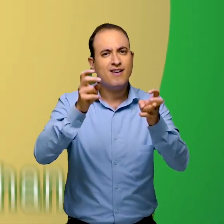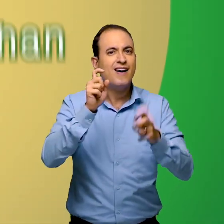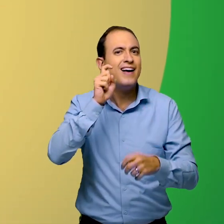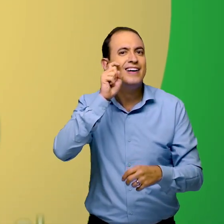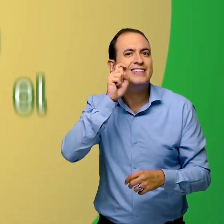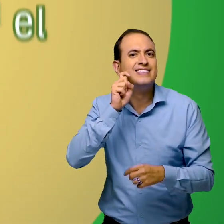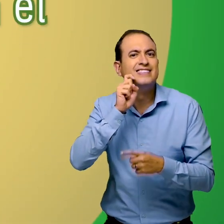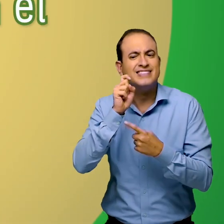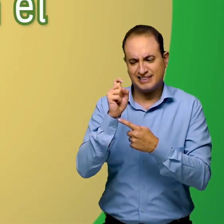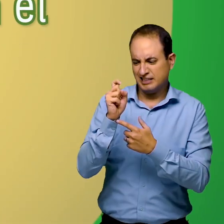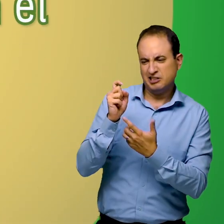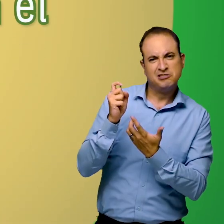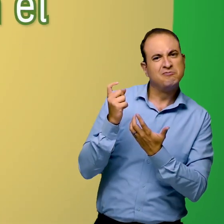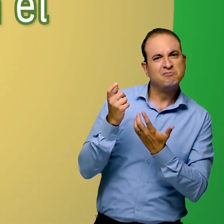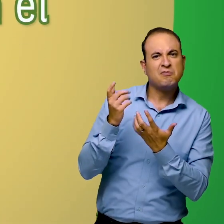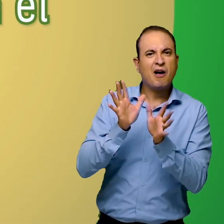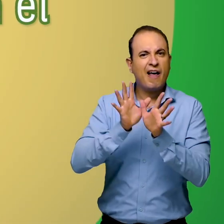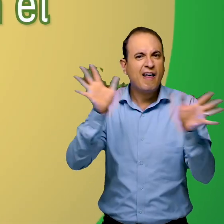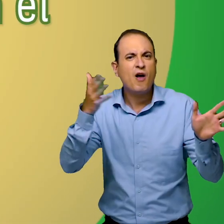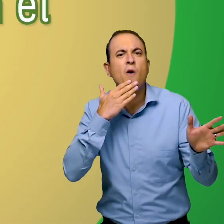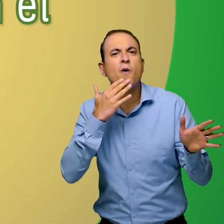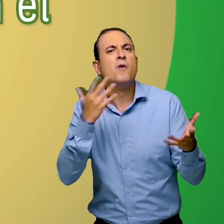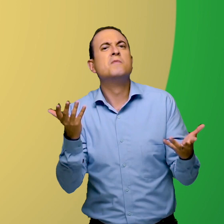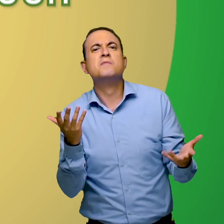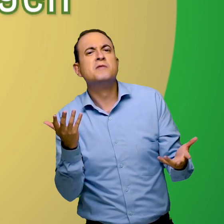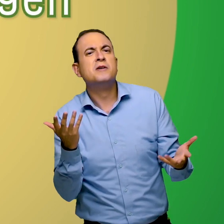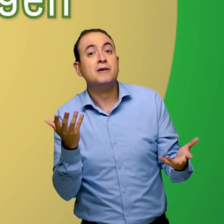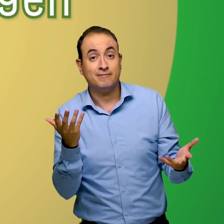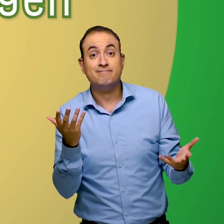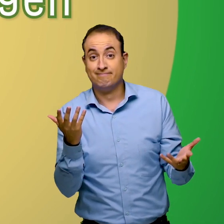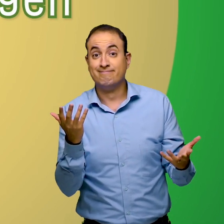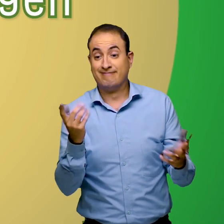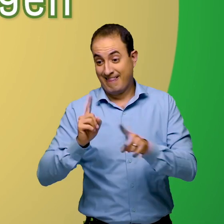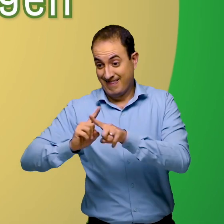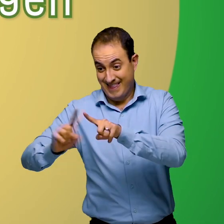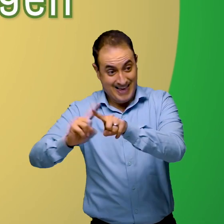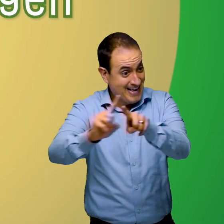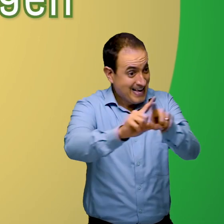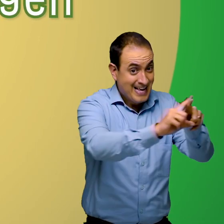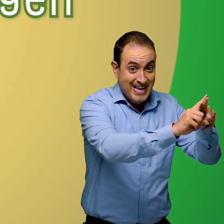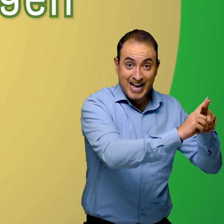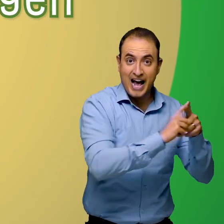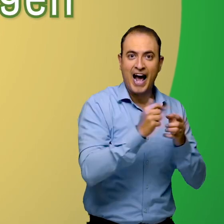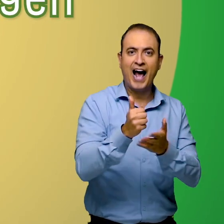¿Y tú? ¿Qué visiones han ido cambiando con el tiempo? ¿Qué otros elementos